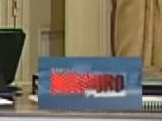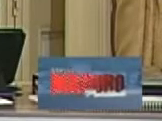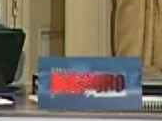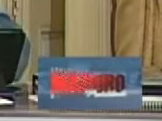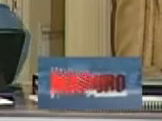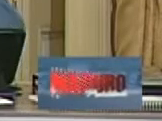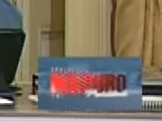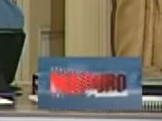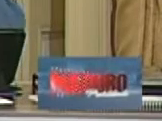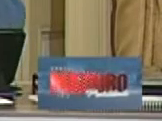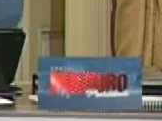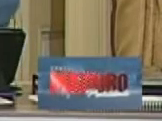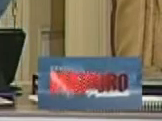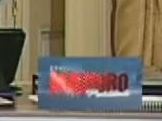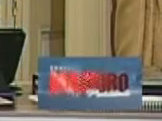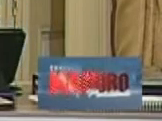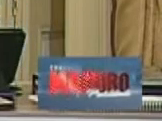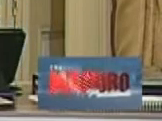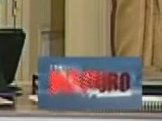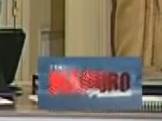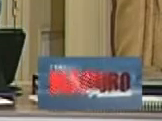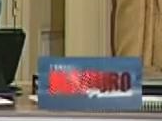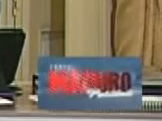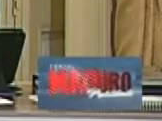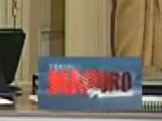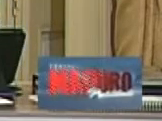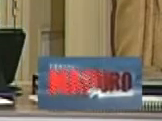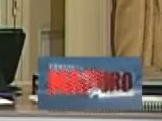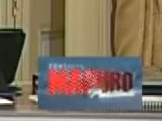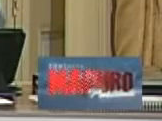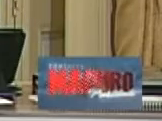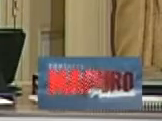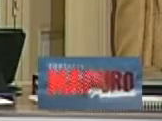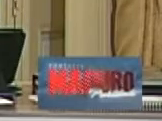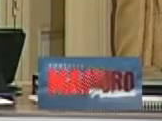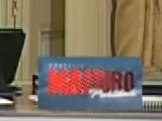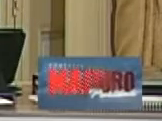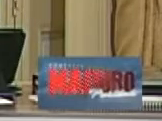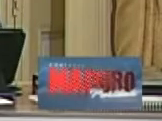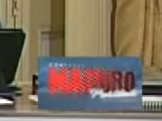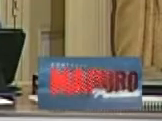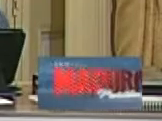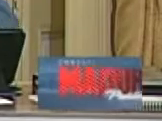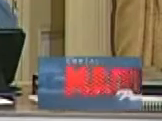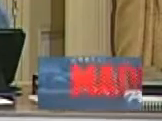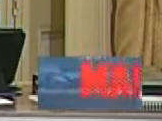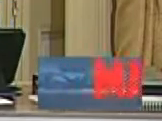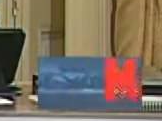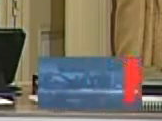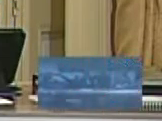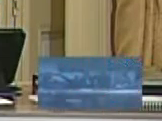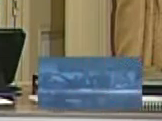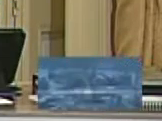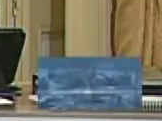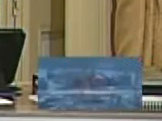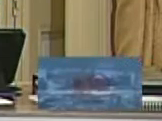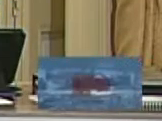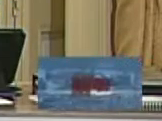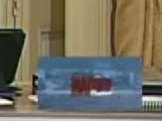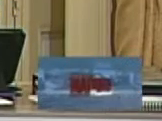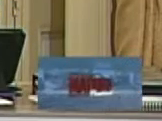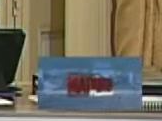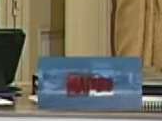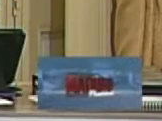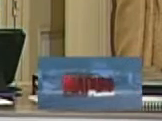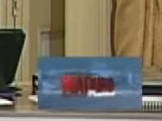que quizás nos falta un poquito Mira Elevar la comunicación colocar esto todos los días ahí he visto